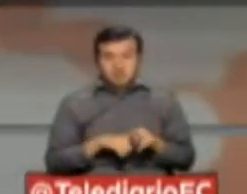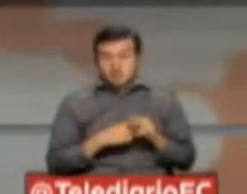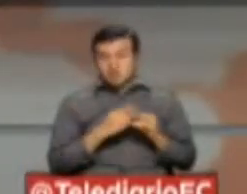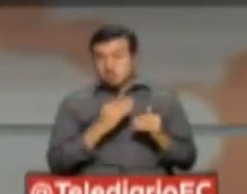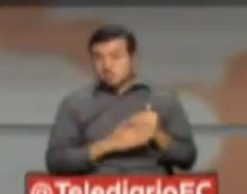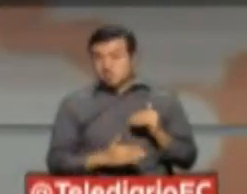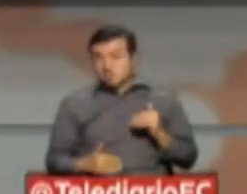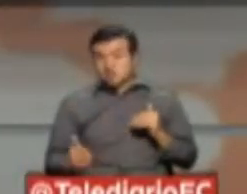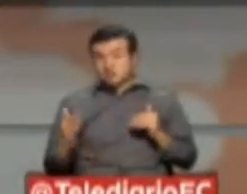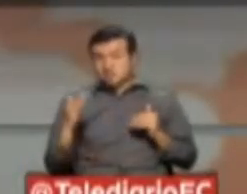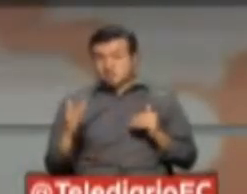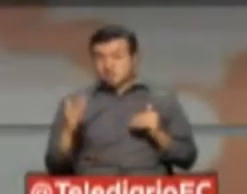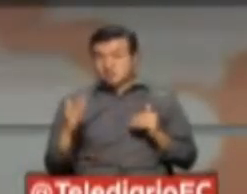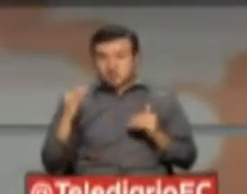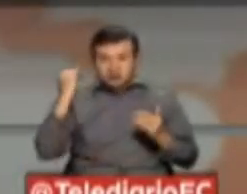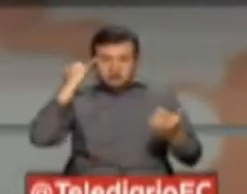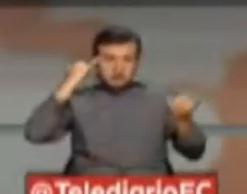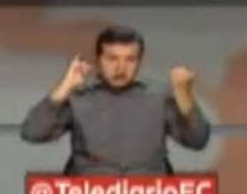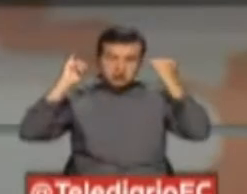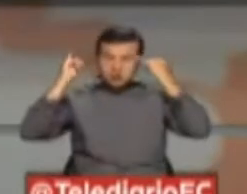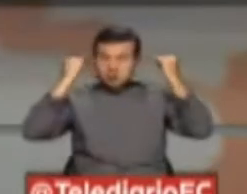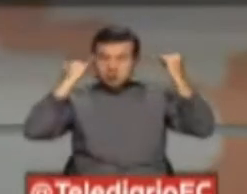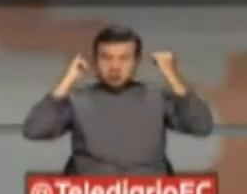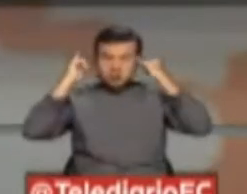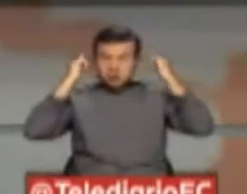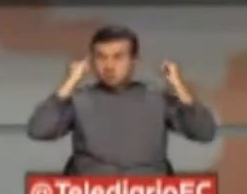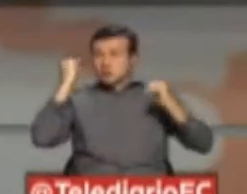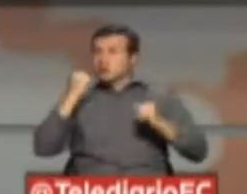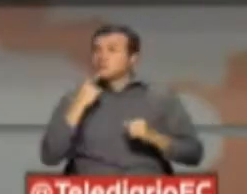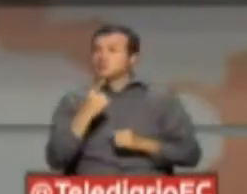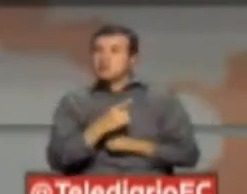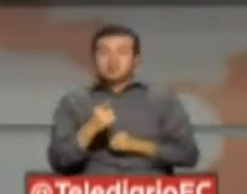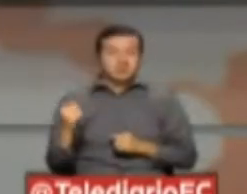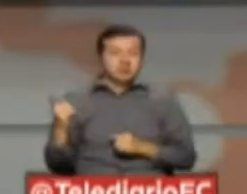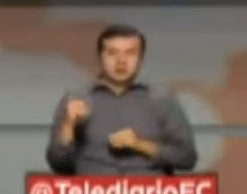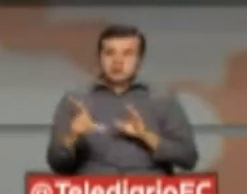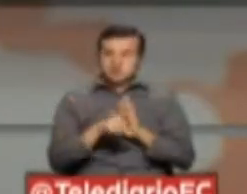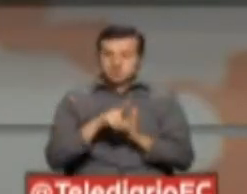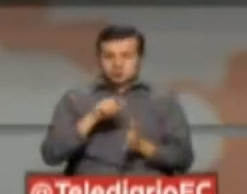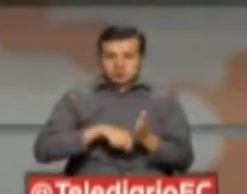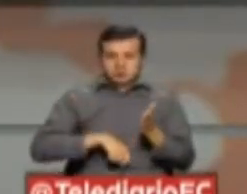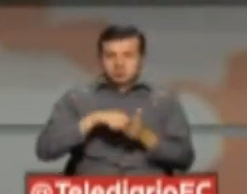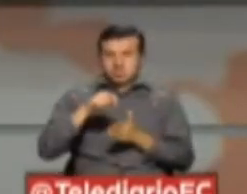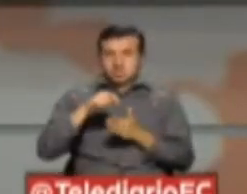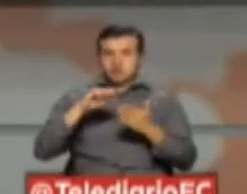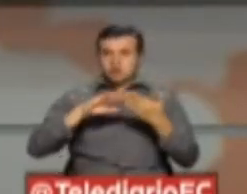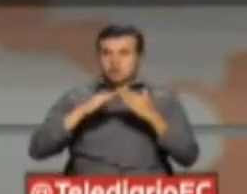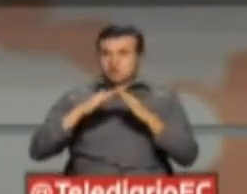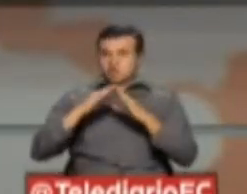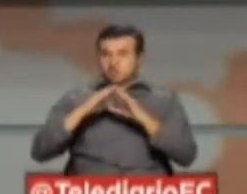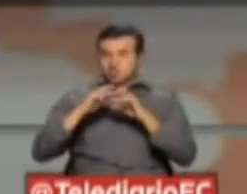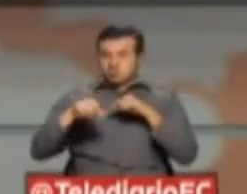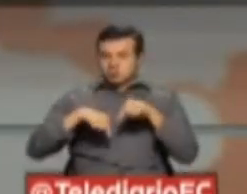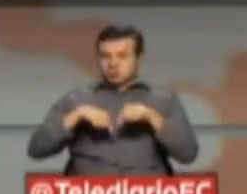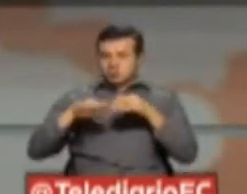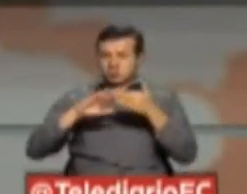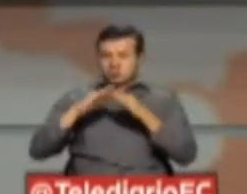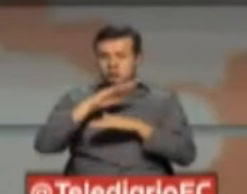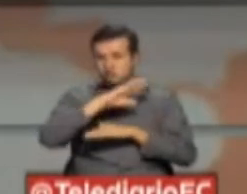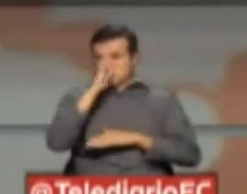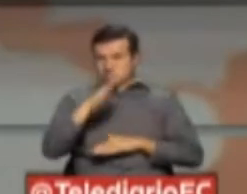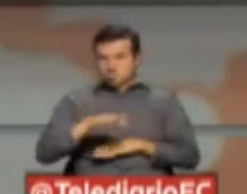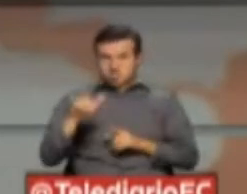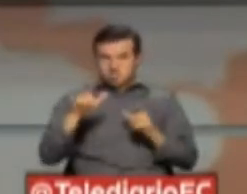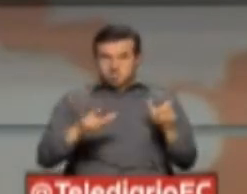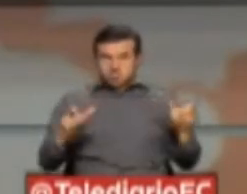a soltar ideas en las cuales se dice que está legalizar el transporte comunitario en camionetas para que